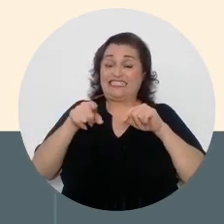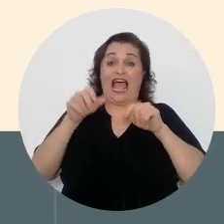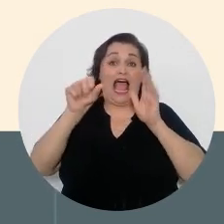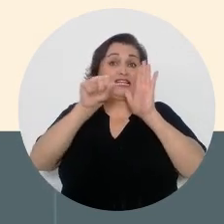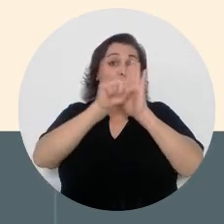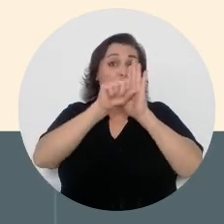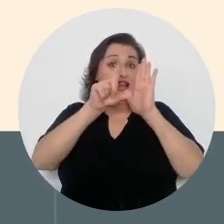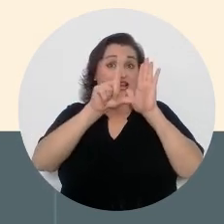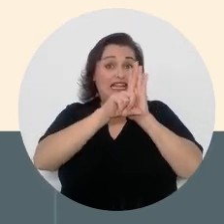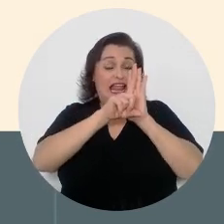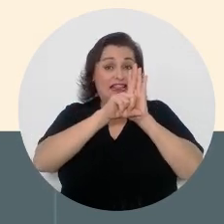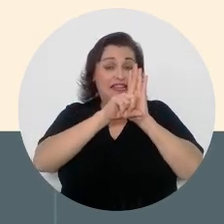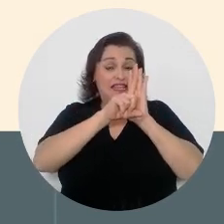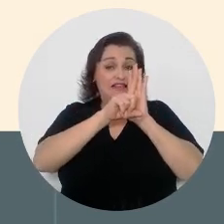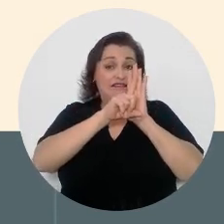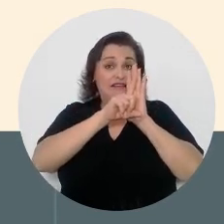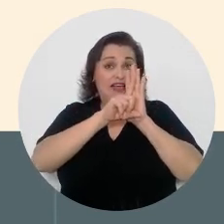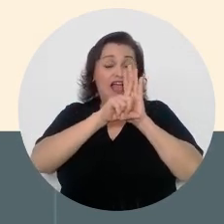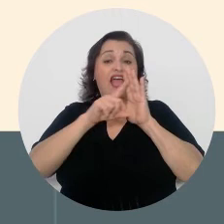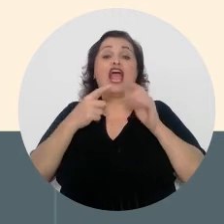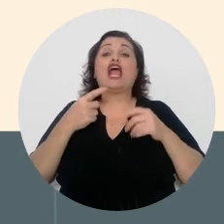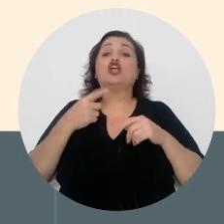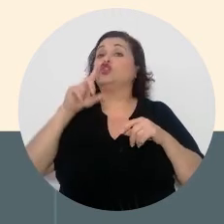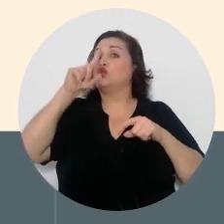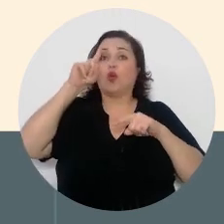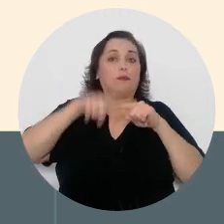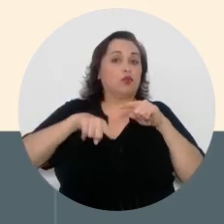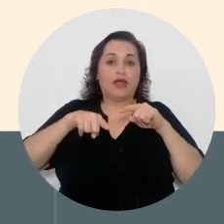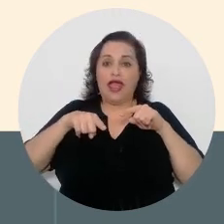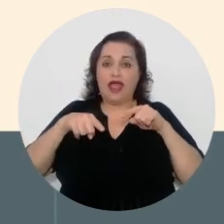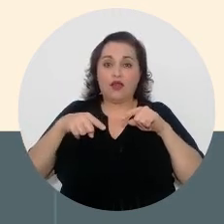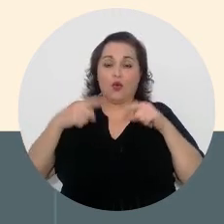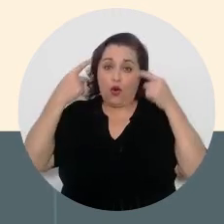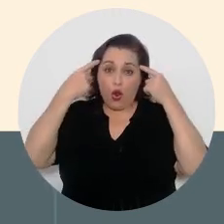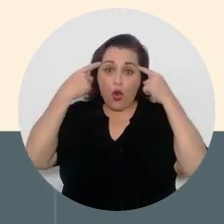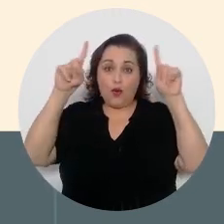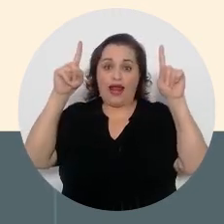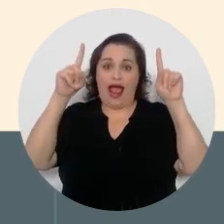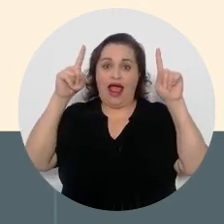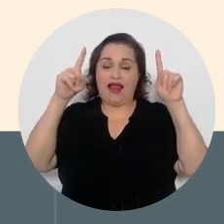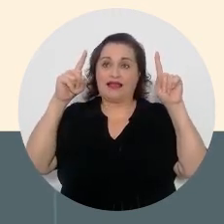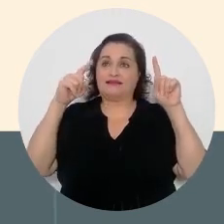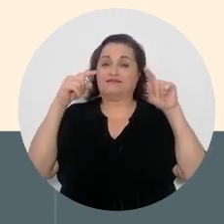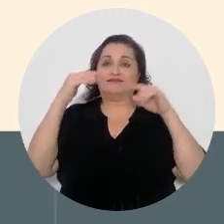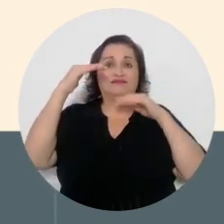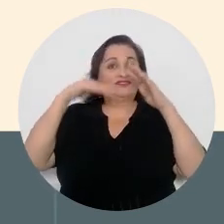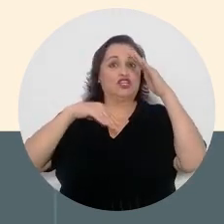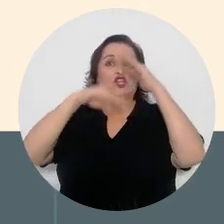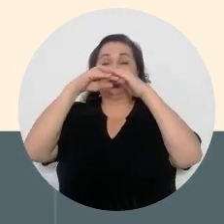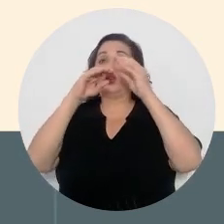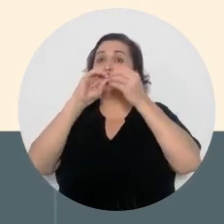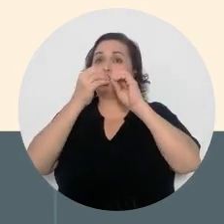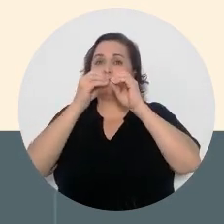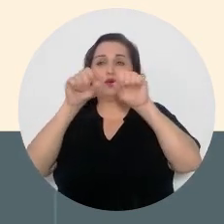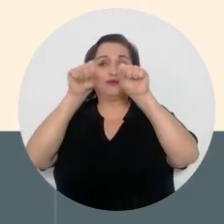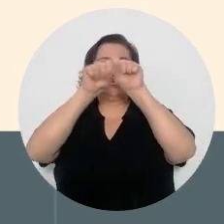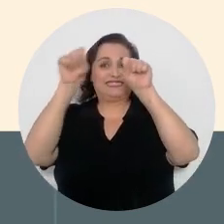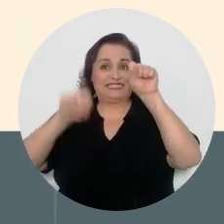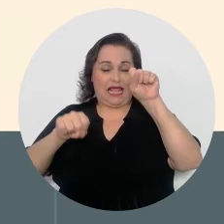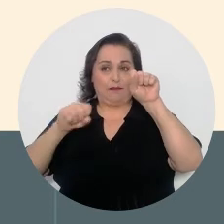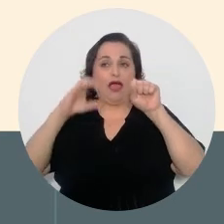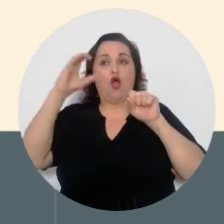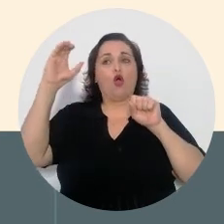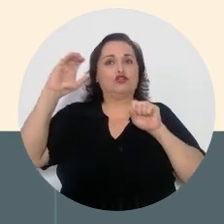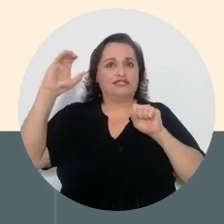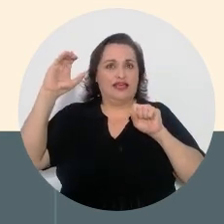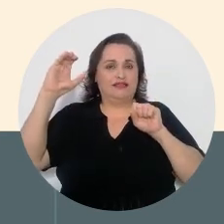escaños, aquellas curules ante la a la Asamblea Legislativa que no pudieron ser distribuidas por